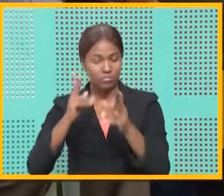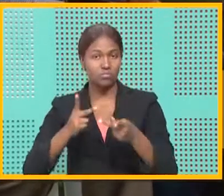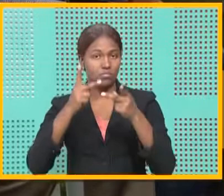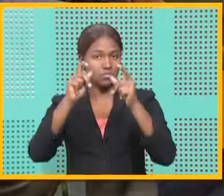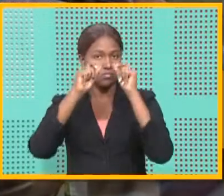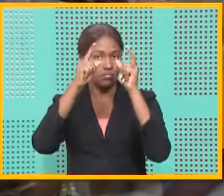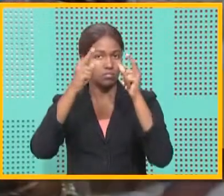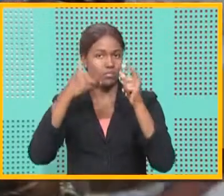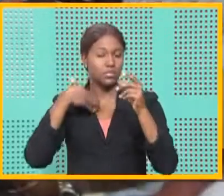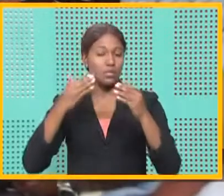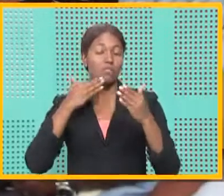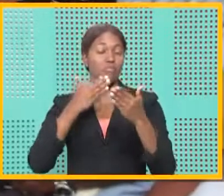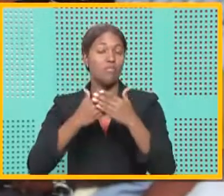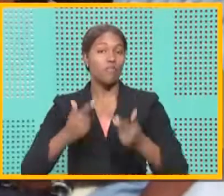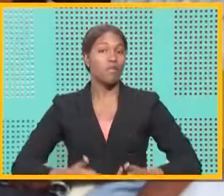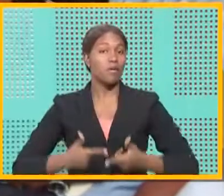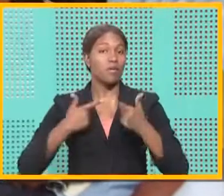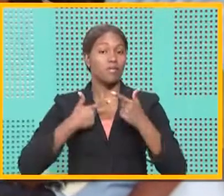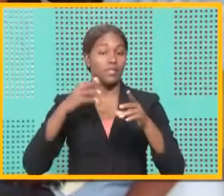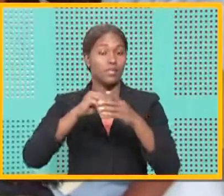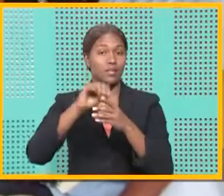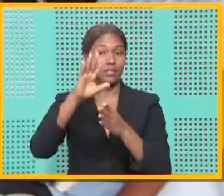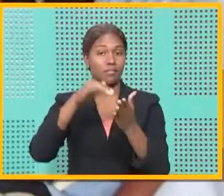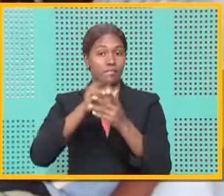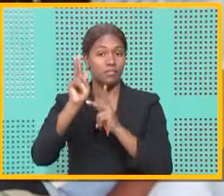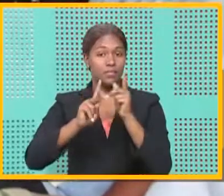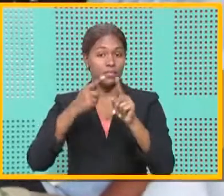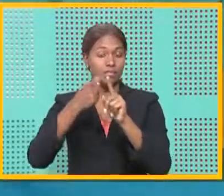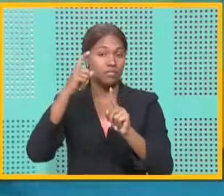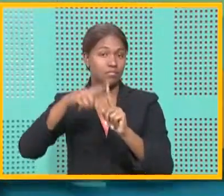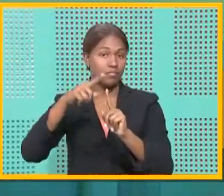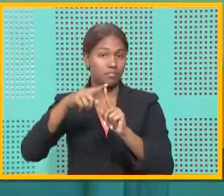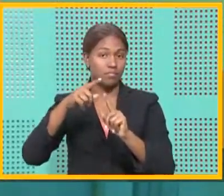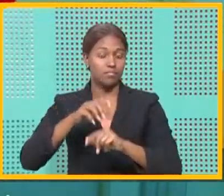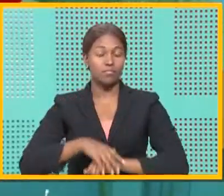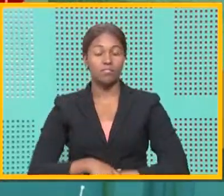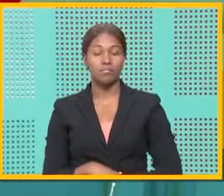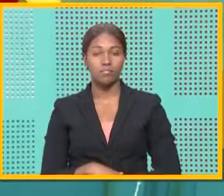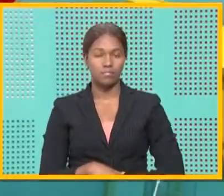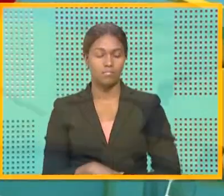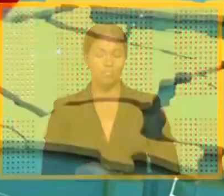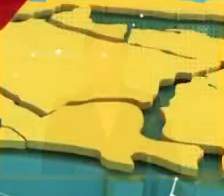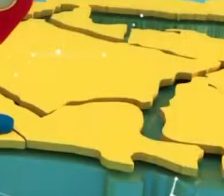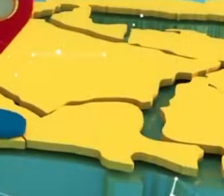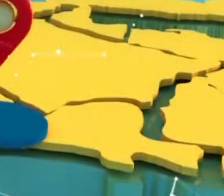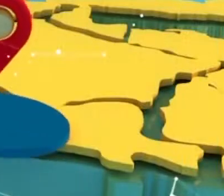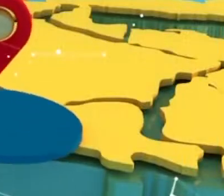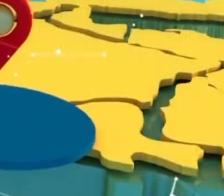sorpresa, elevar calidad de vida de 5.000 personas en San Cristóbal.